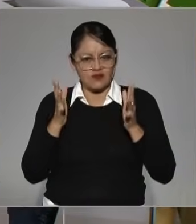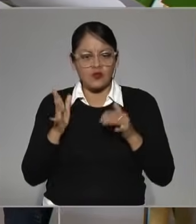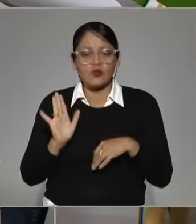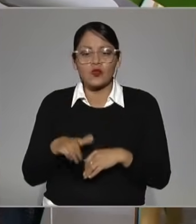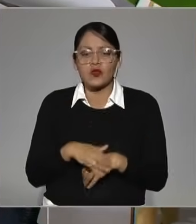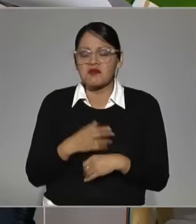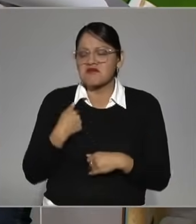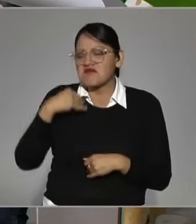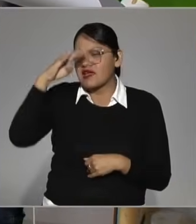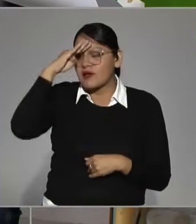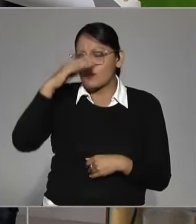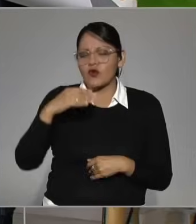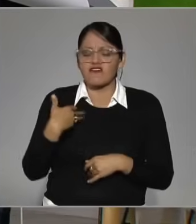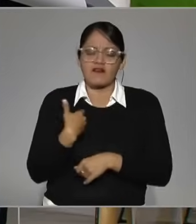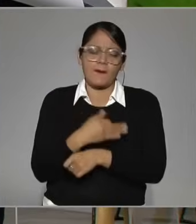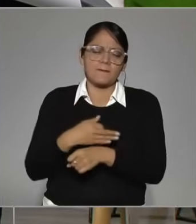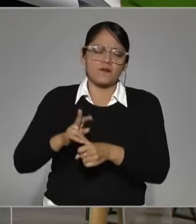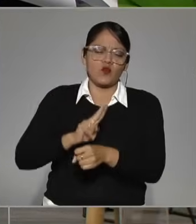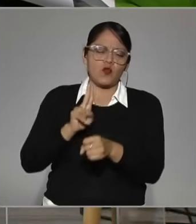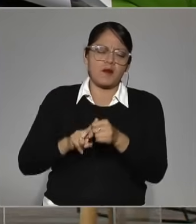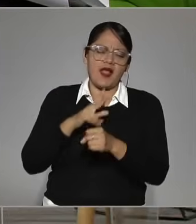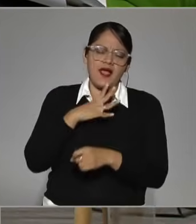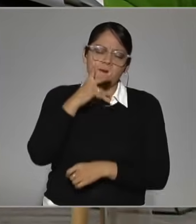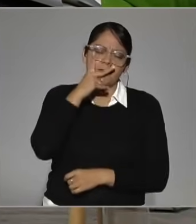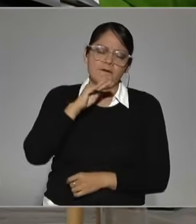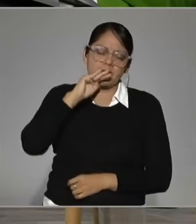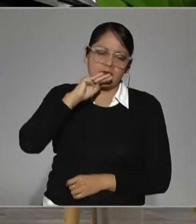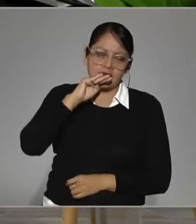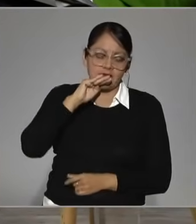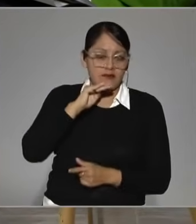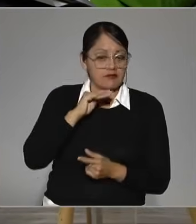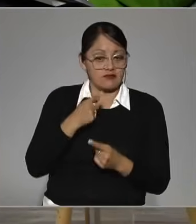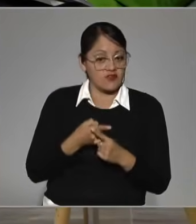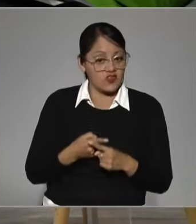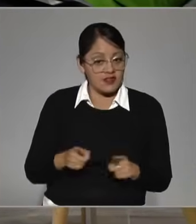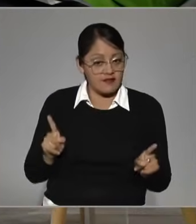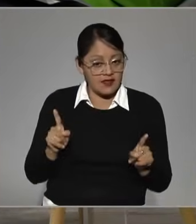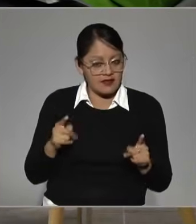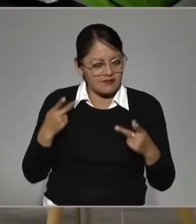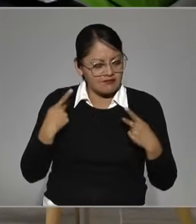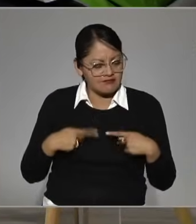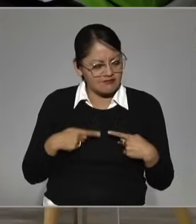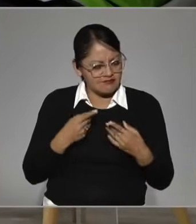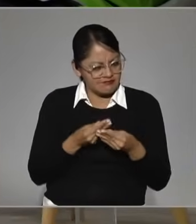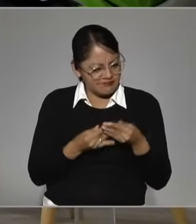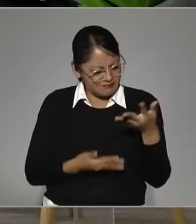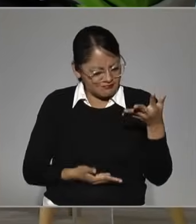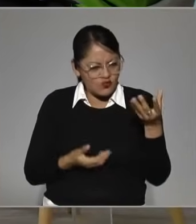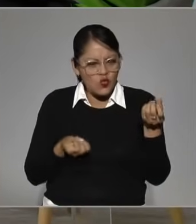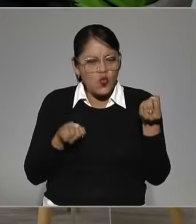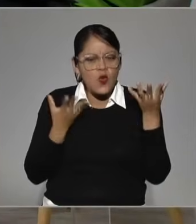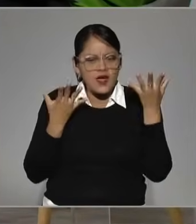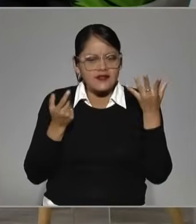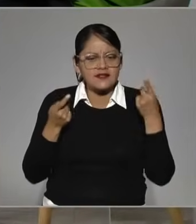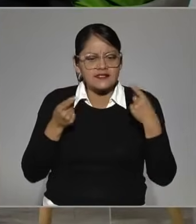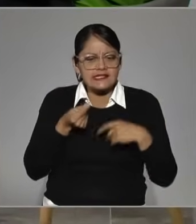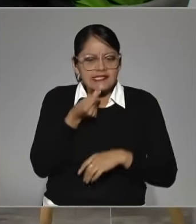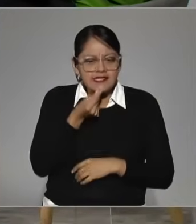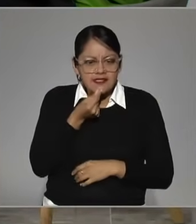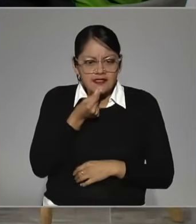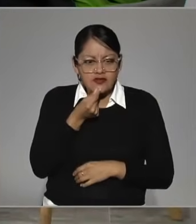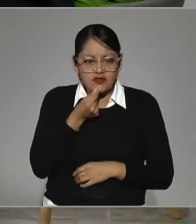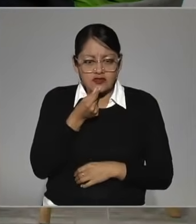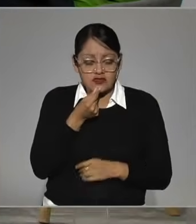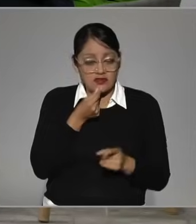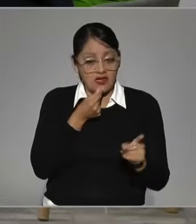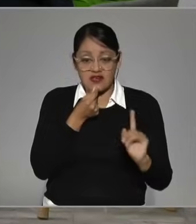normales son de papá y mamá y en realidad los números son muy alarmantes en cuanto a la mayoría de los niños y las niñas